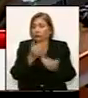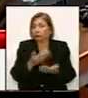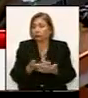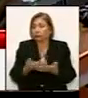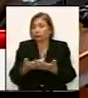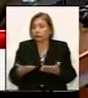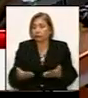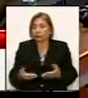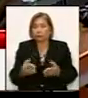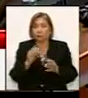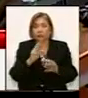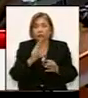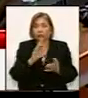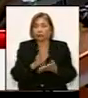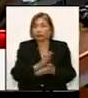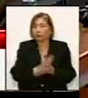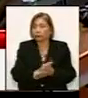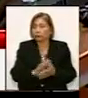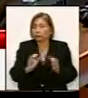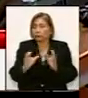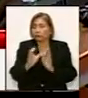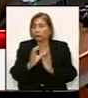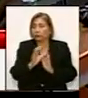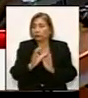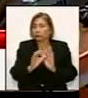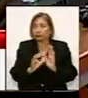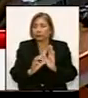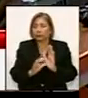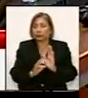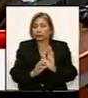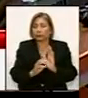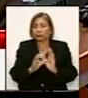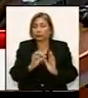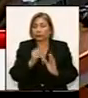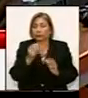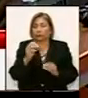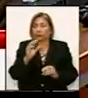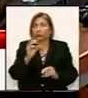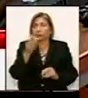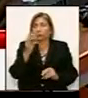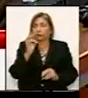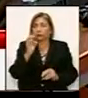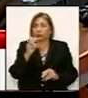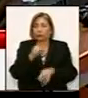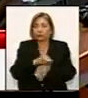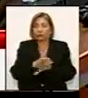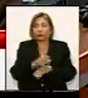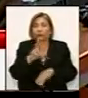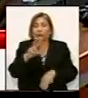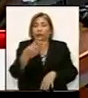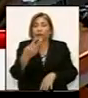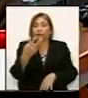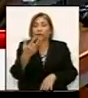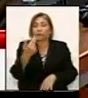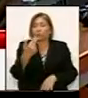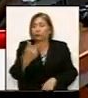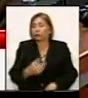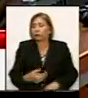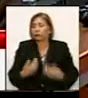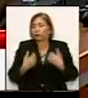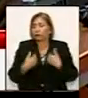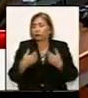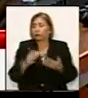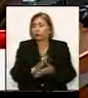constatado la resolución del Tribunal Constitucional de fecha 16 de julio del 2013, que tenían